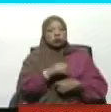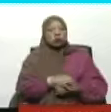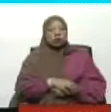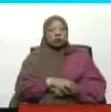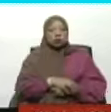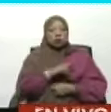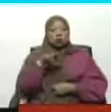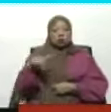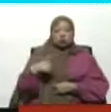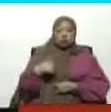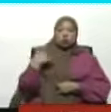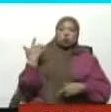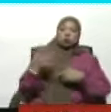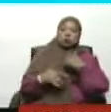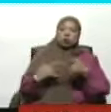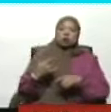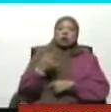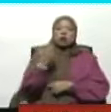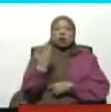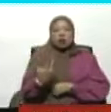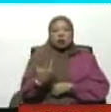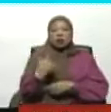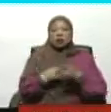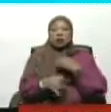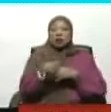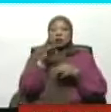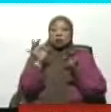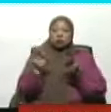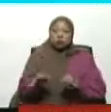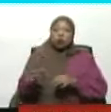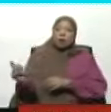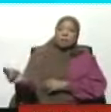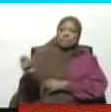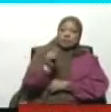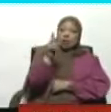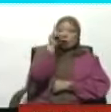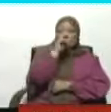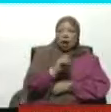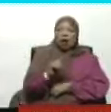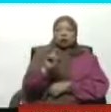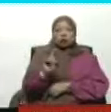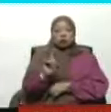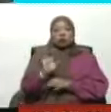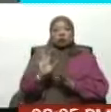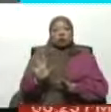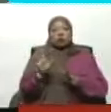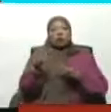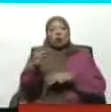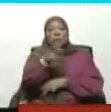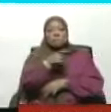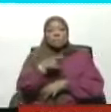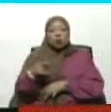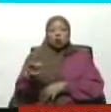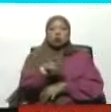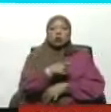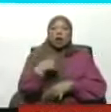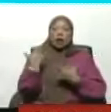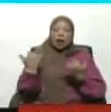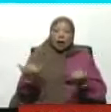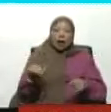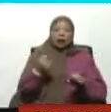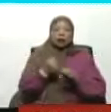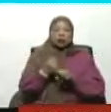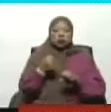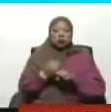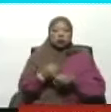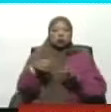Y nosotros tenemos que ir por la senda de los meses y años que están por venir, rescatando